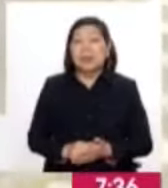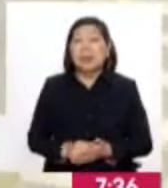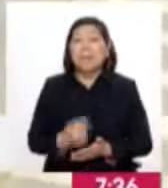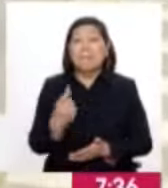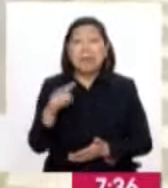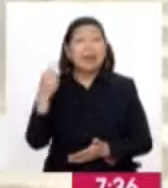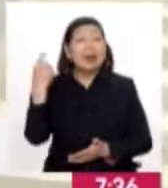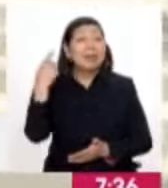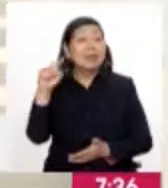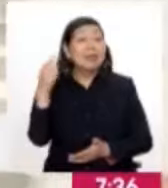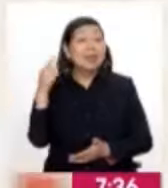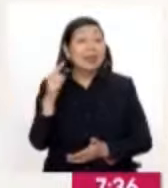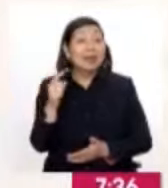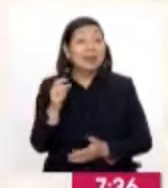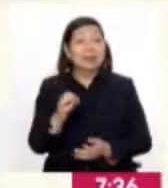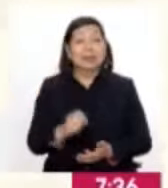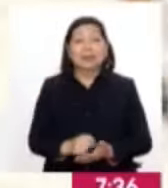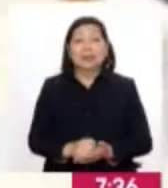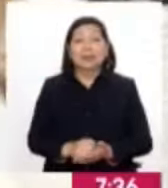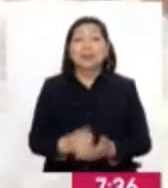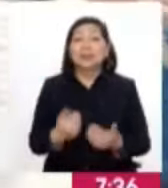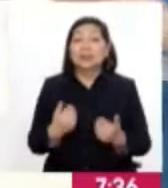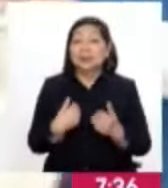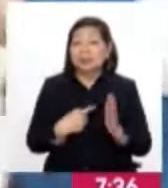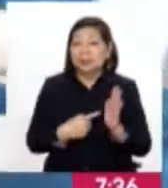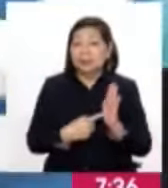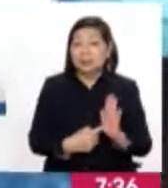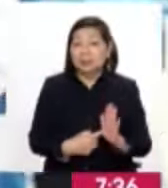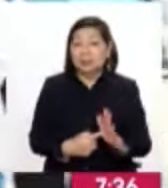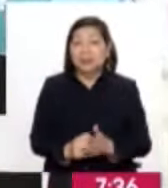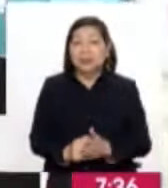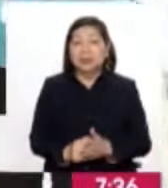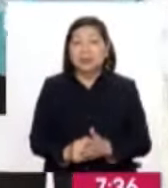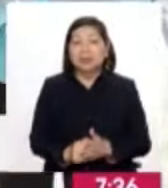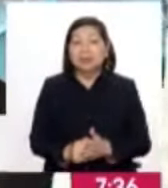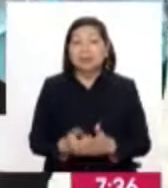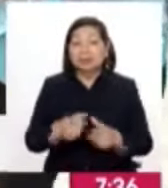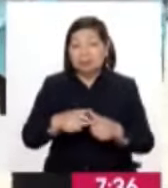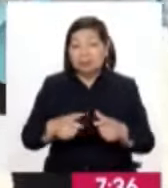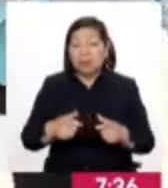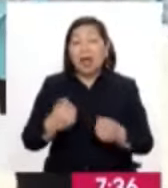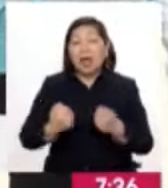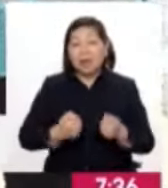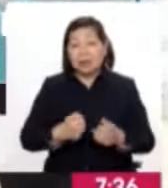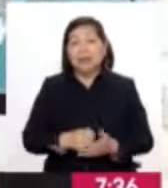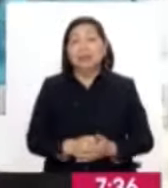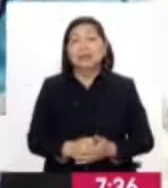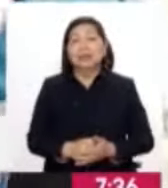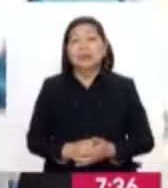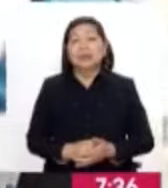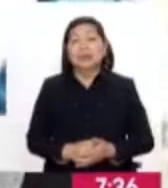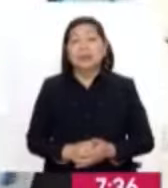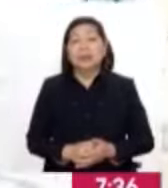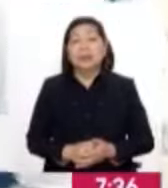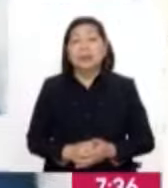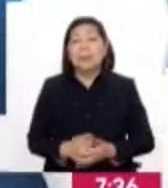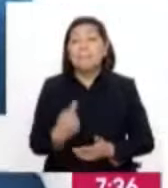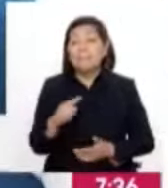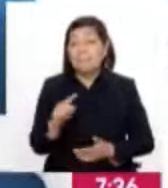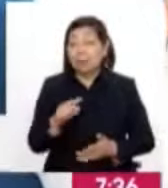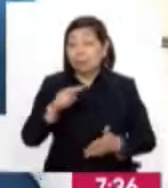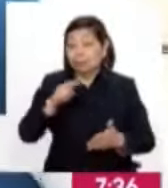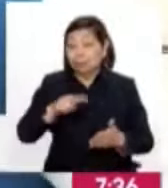exclusivamente para taxistas formales, tienen que presentar su habilitación vehicular, ¿no? Así es. Ya para